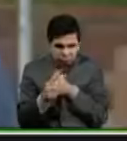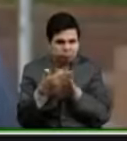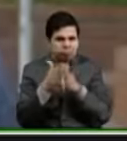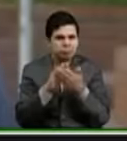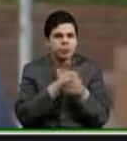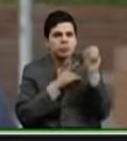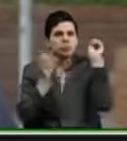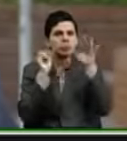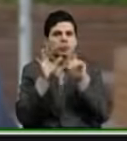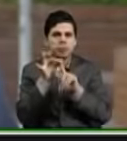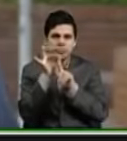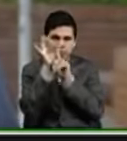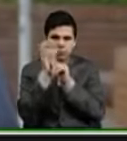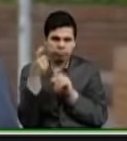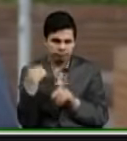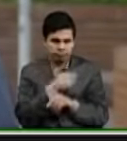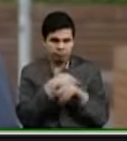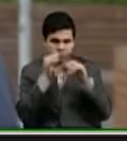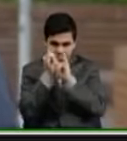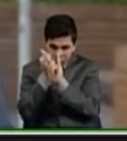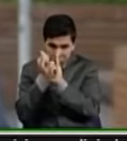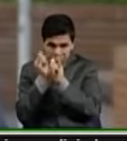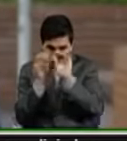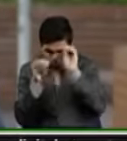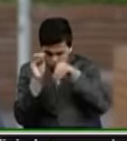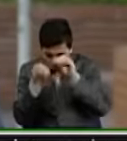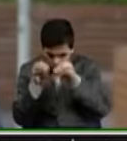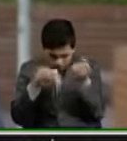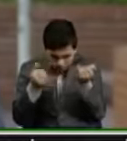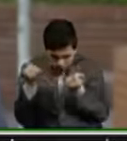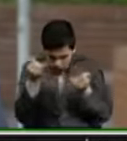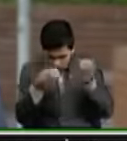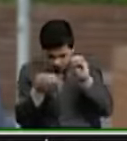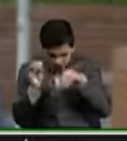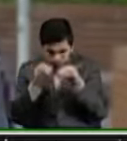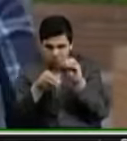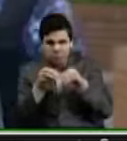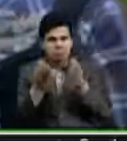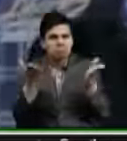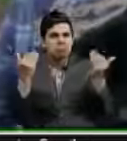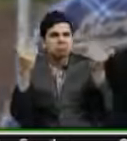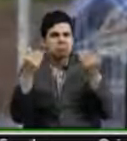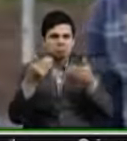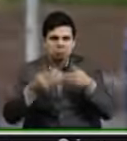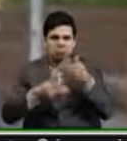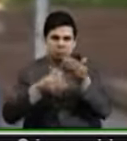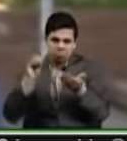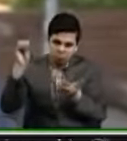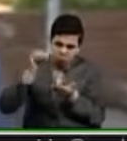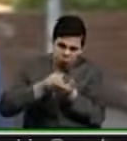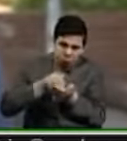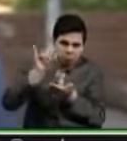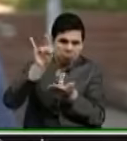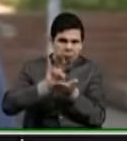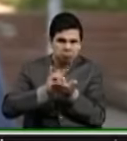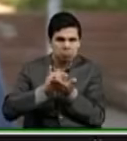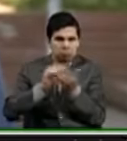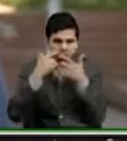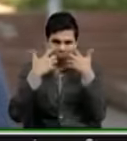universitaria. Nosotros sabíamos que como ingenieros podríamos aportar algo más a esa aplicación, entonces la aplicación tomó un alcance un poco